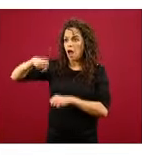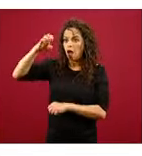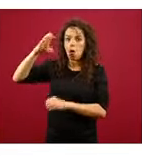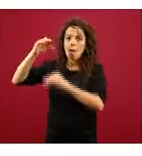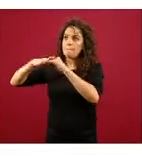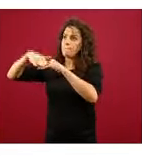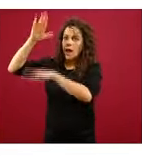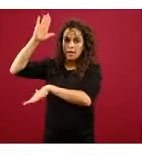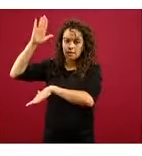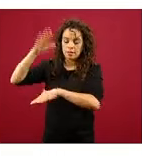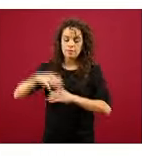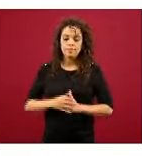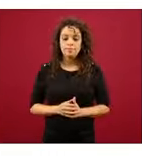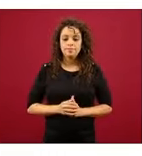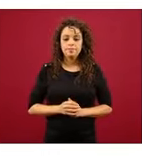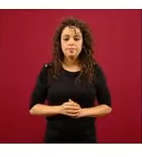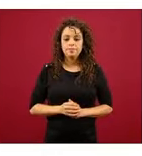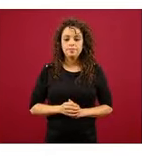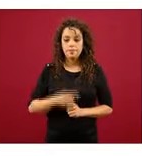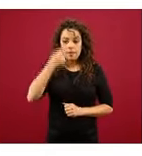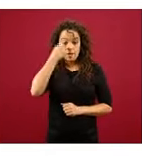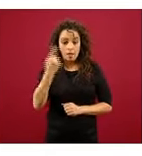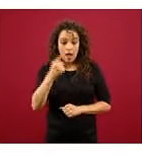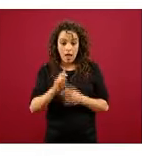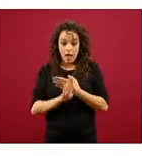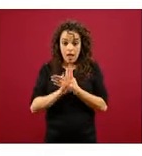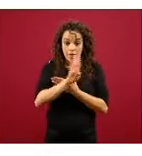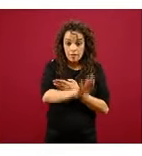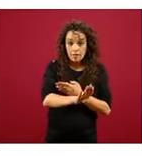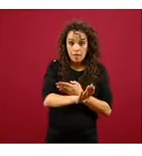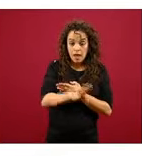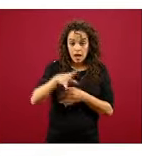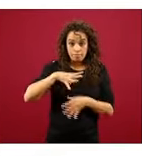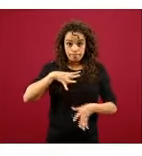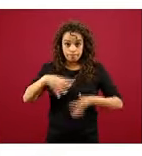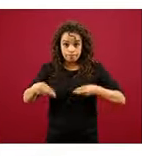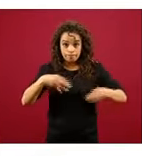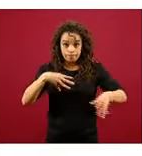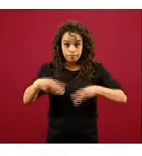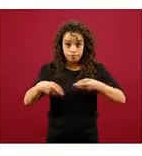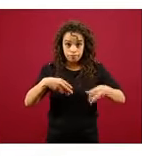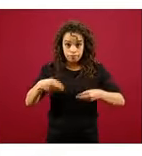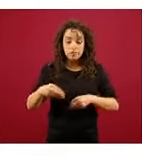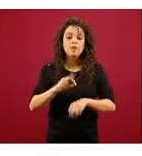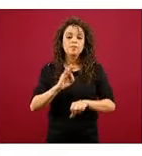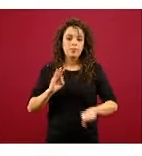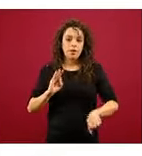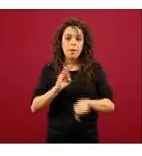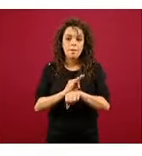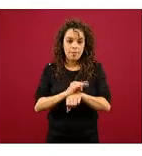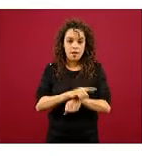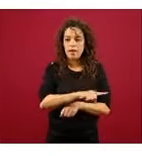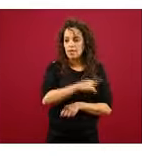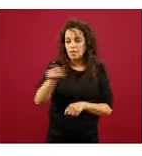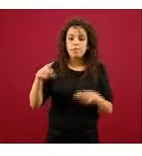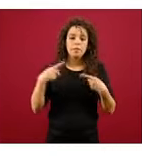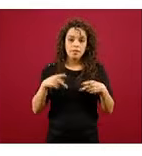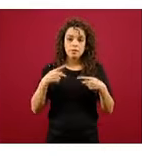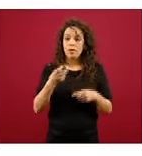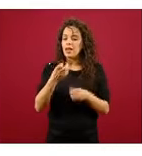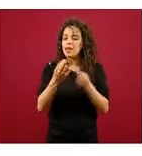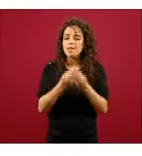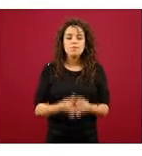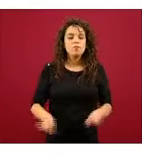las medidas preventivas para evitar que se transmita el virus, a su vez estamos protegiendo a estas personas. Entonces es muy